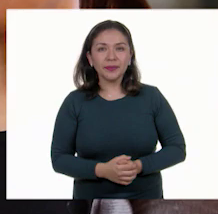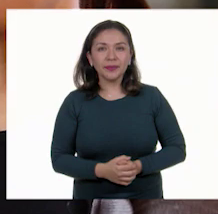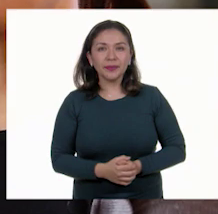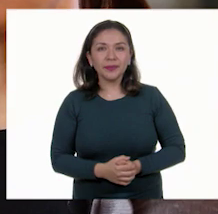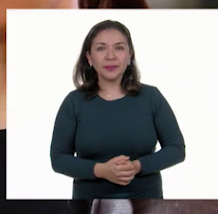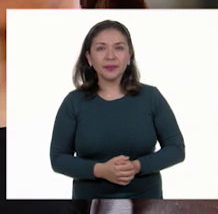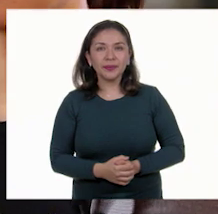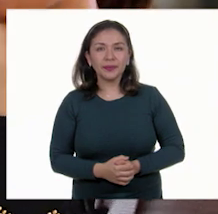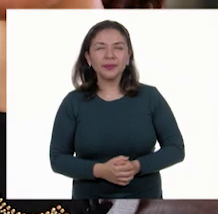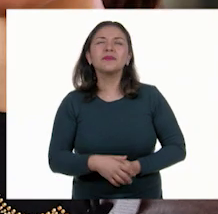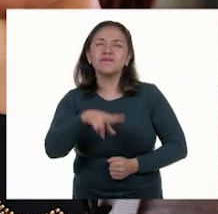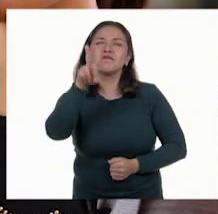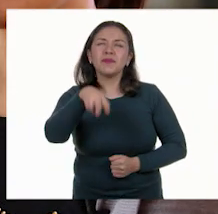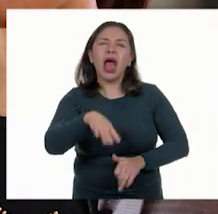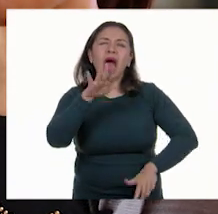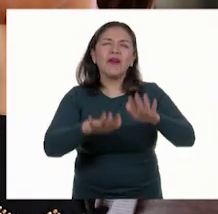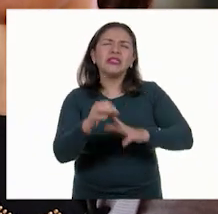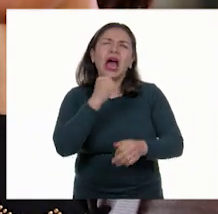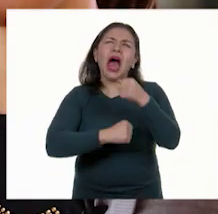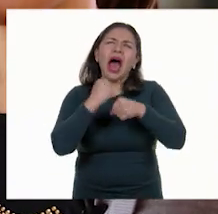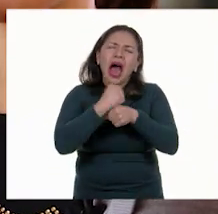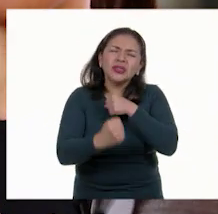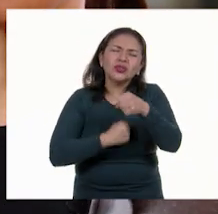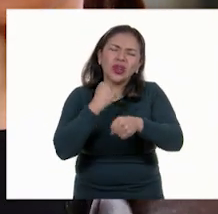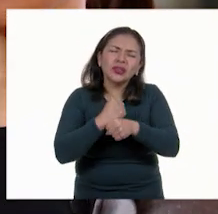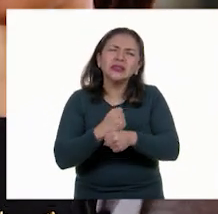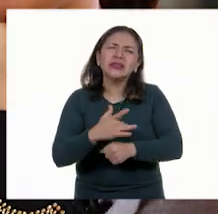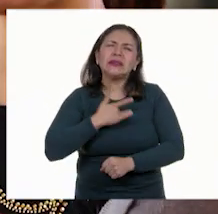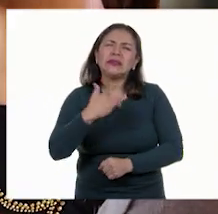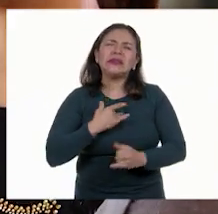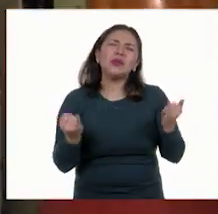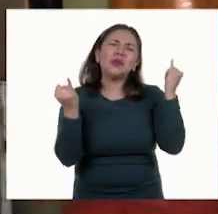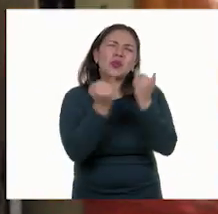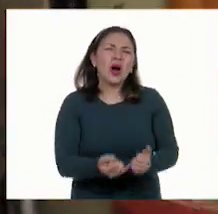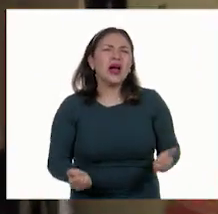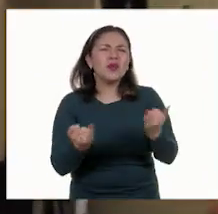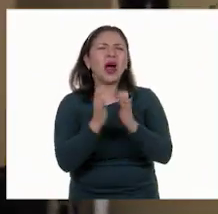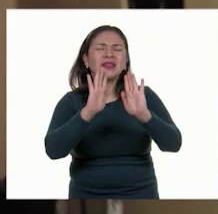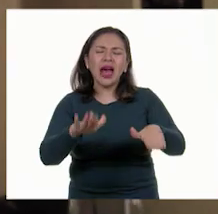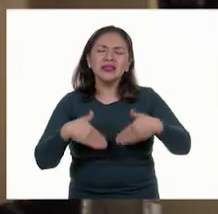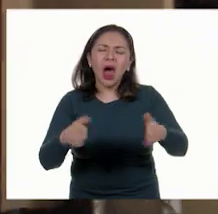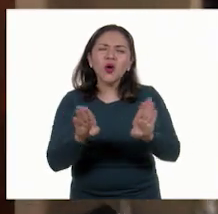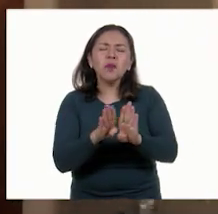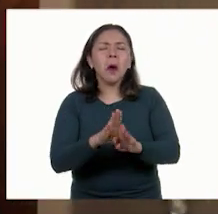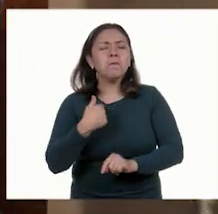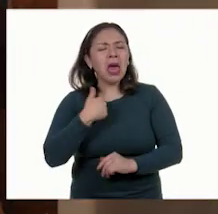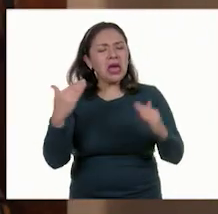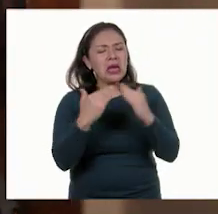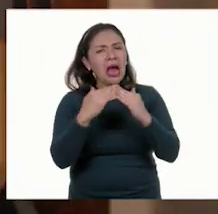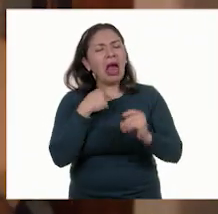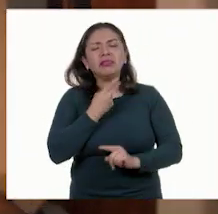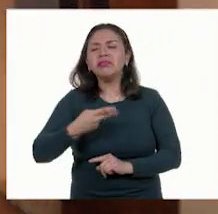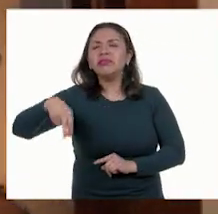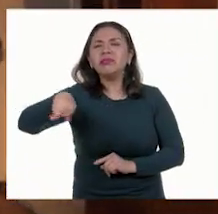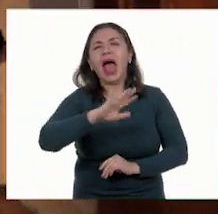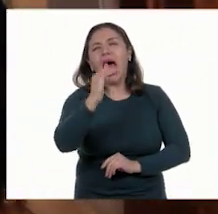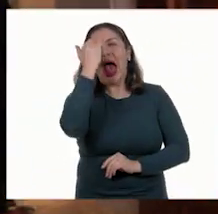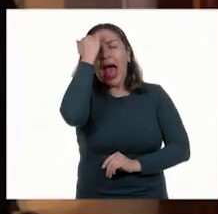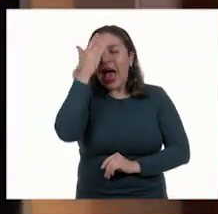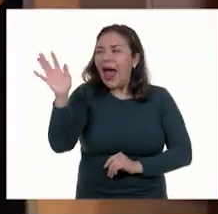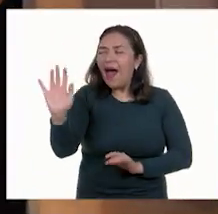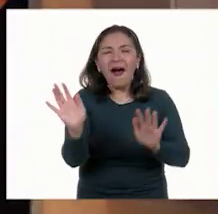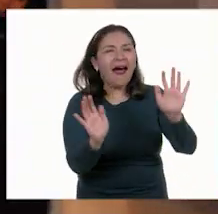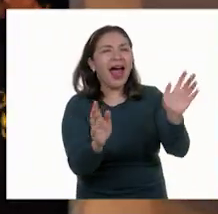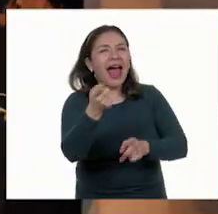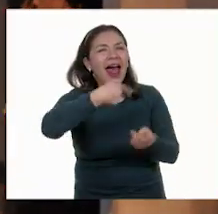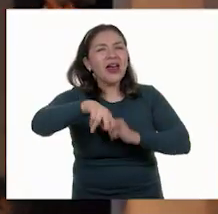Sí llega un punto en el que después de tantos años se vuelve cotidiano, ¿no? Si llegas y ya te sientes como Juan por tu casa, ¿no? Porque ya conocemos al de la entrada, hasta el